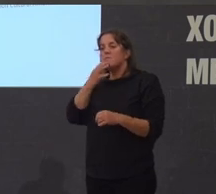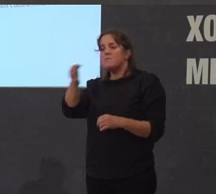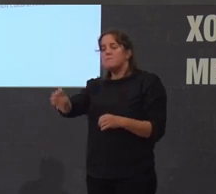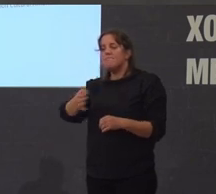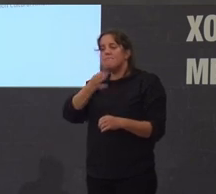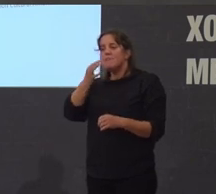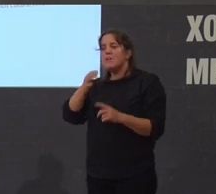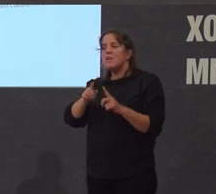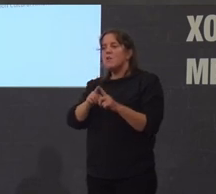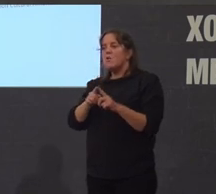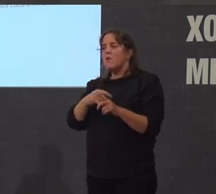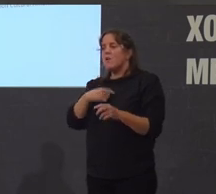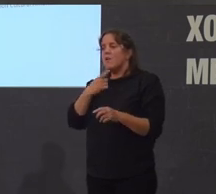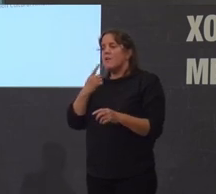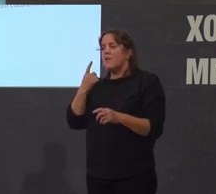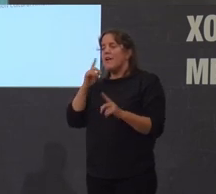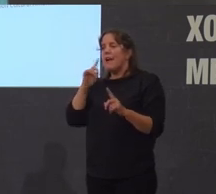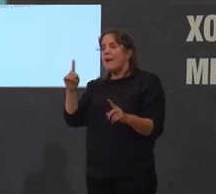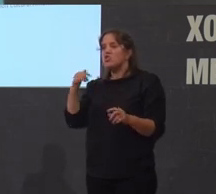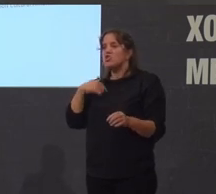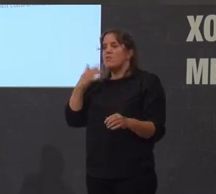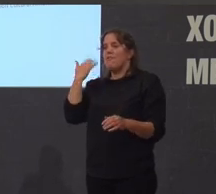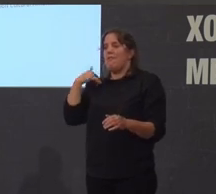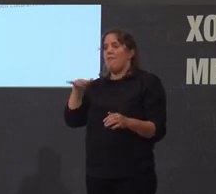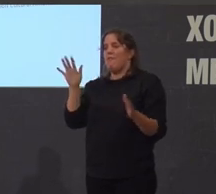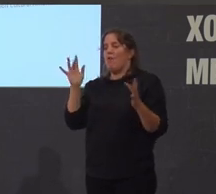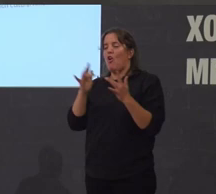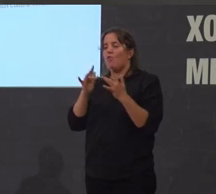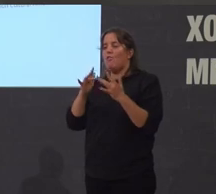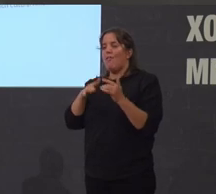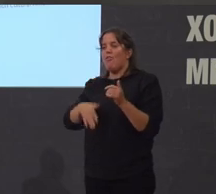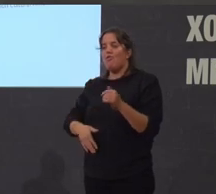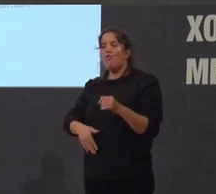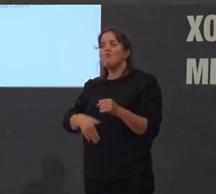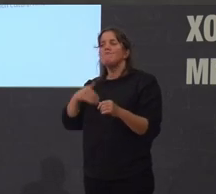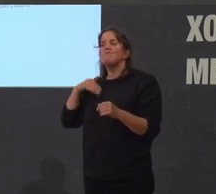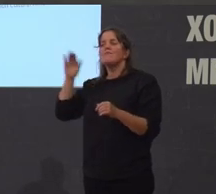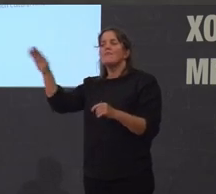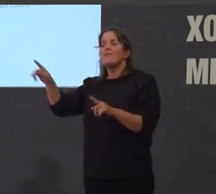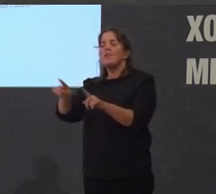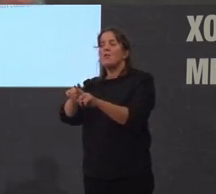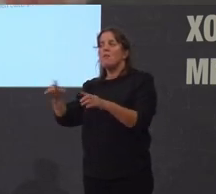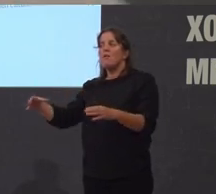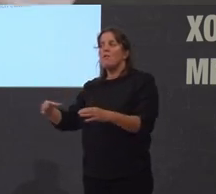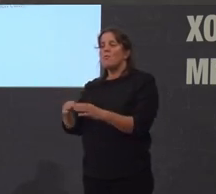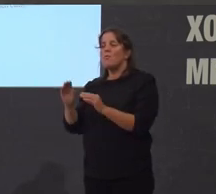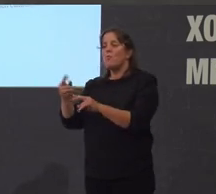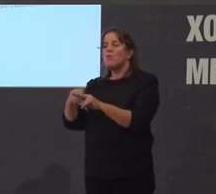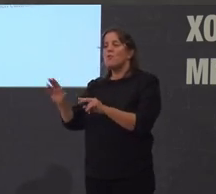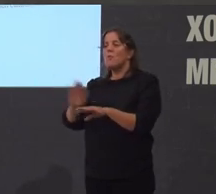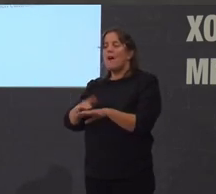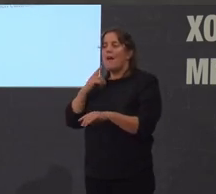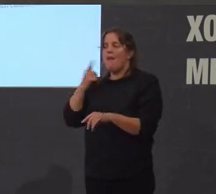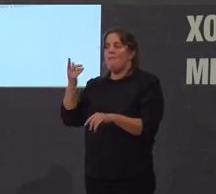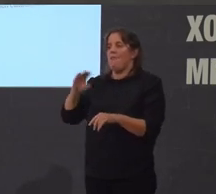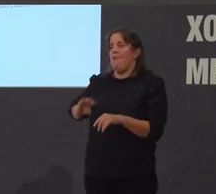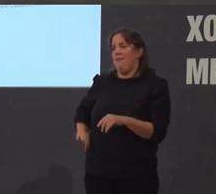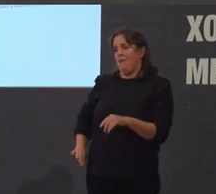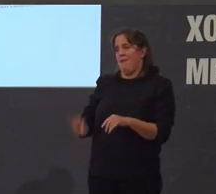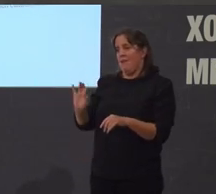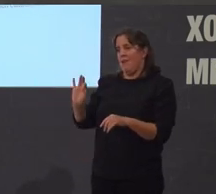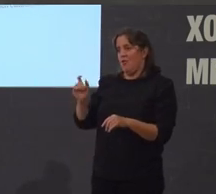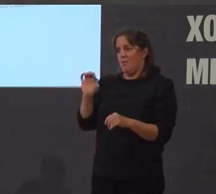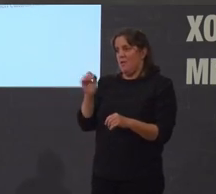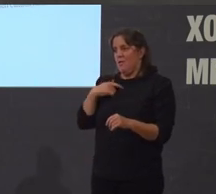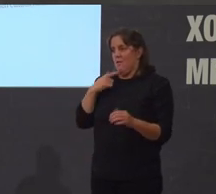o valor que tenga tener relaciones corres y me para saír adiante para hacerte rico en aquel es